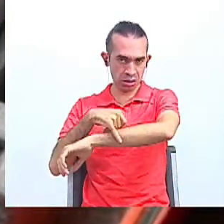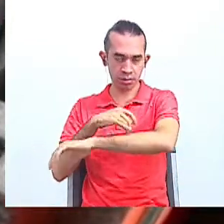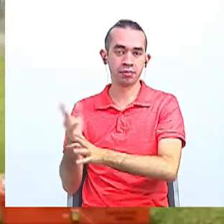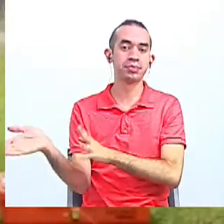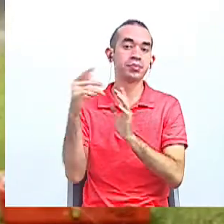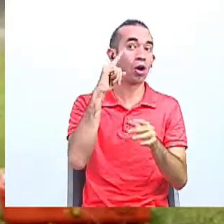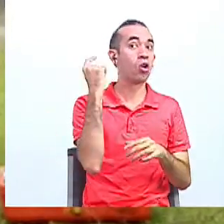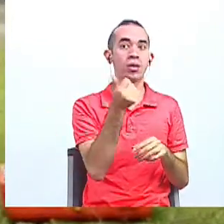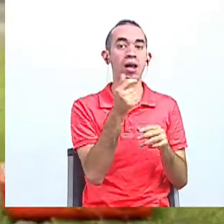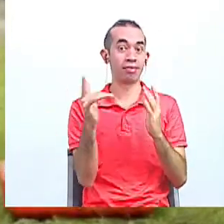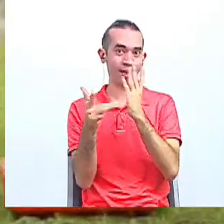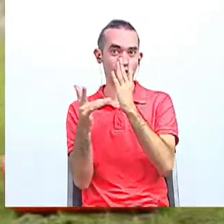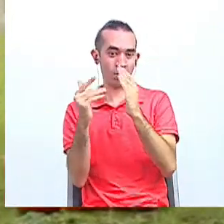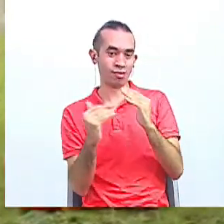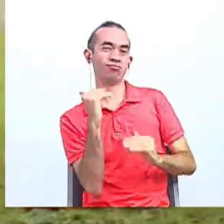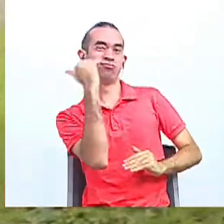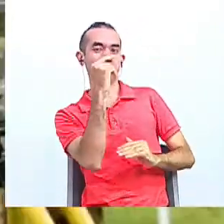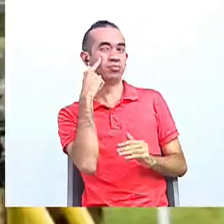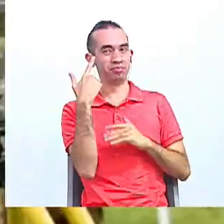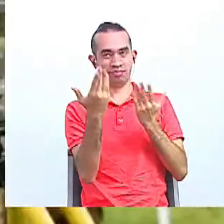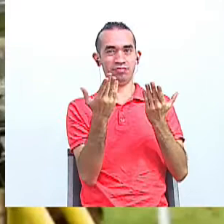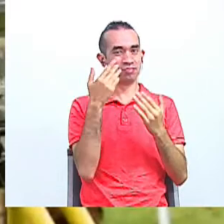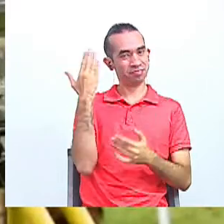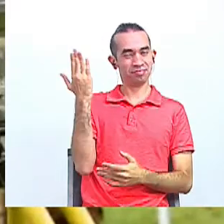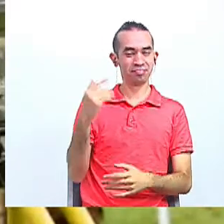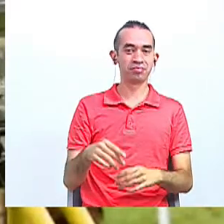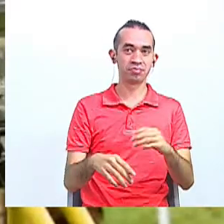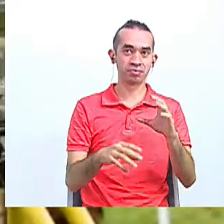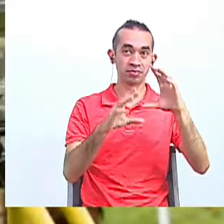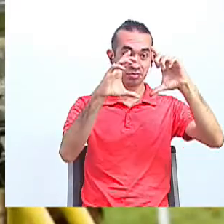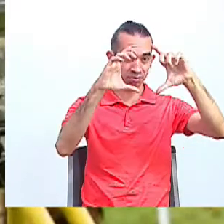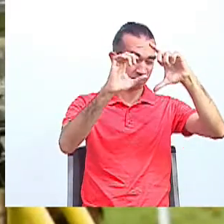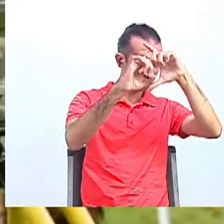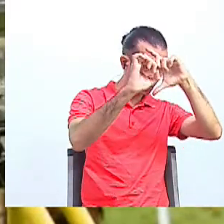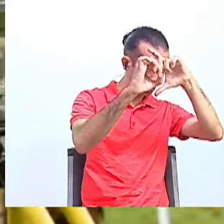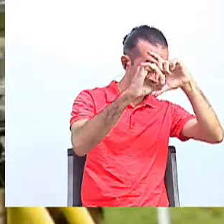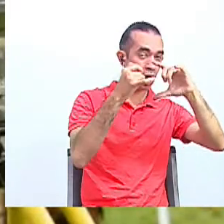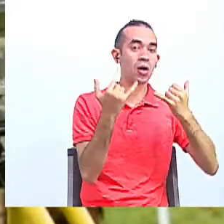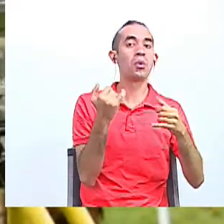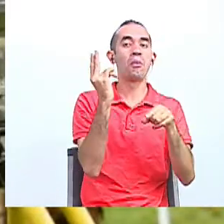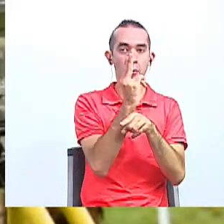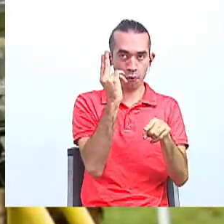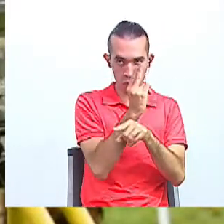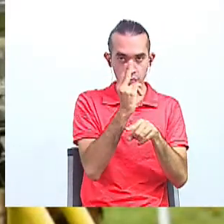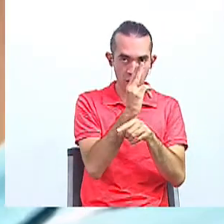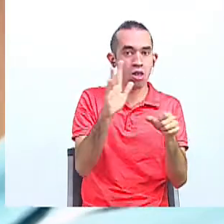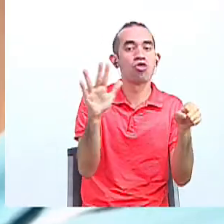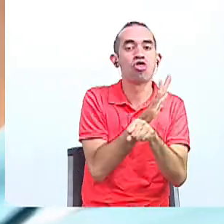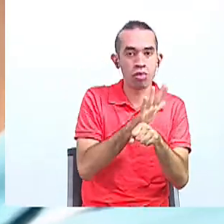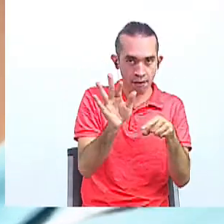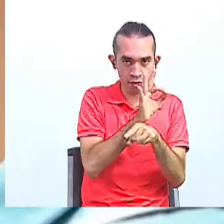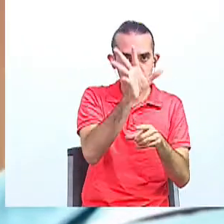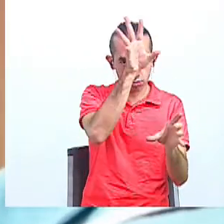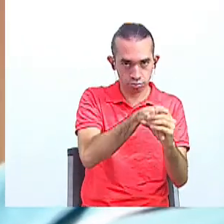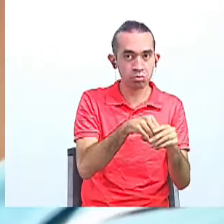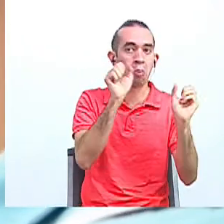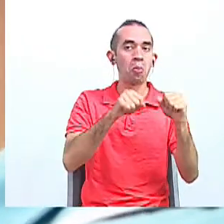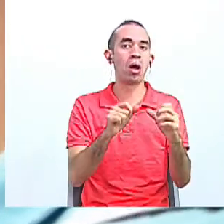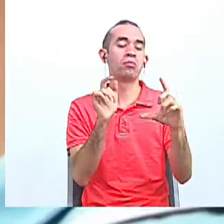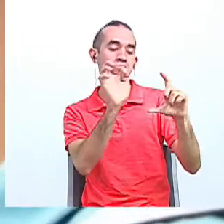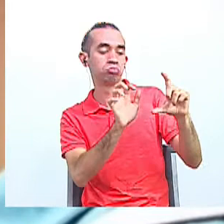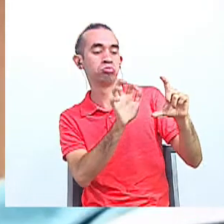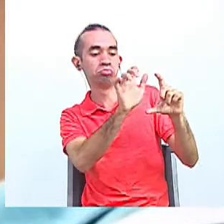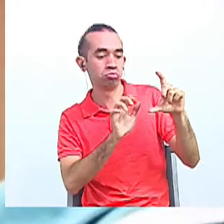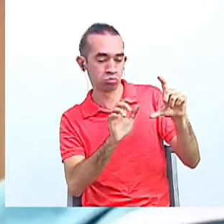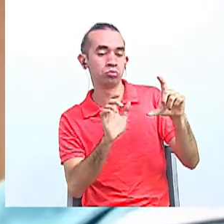misma función, nada más que esta la tenemos en forma digital. Esta es lo que actualmente se utiliza. En esta podemos trabajar con la computadora y